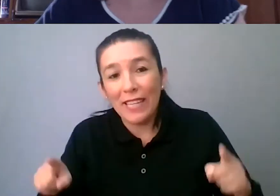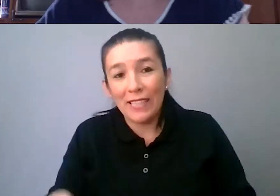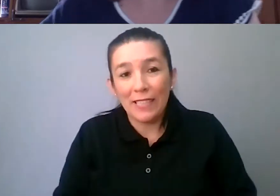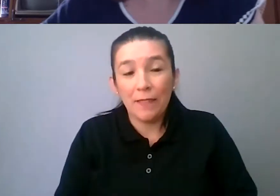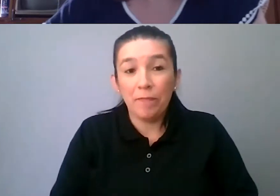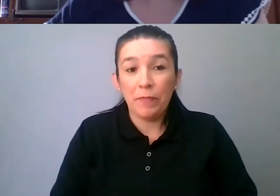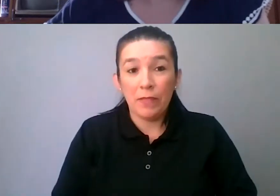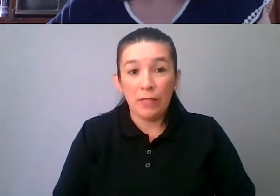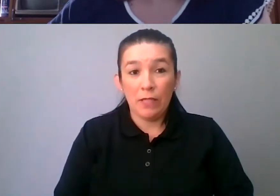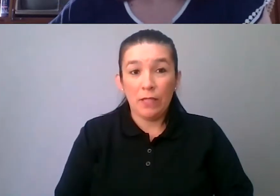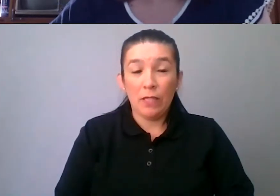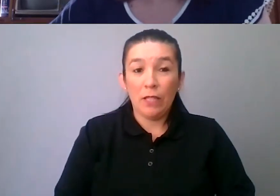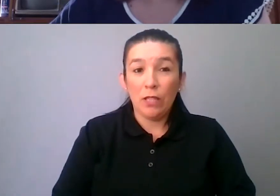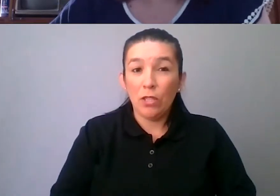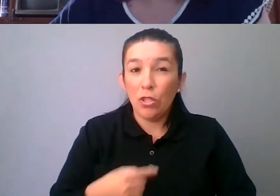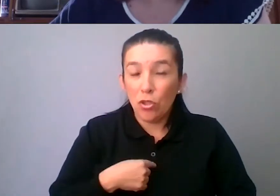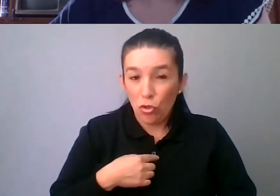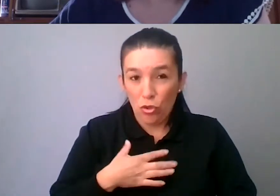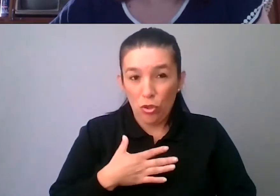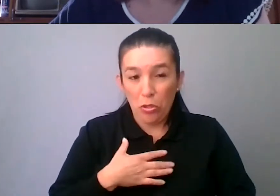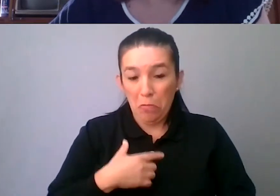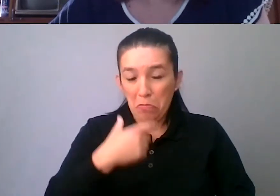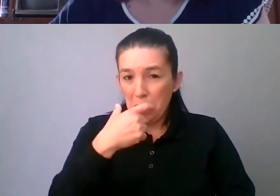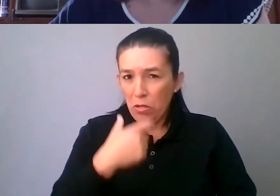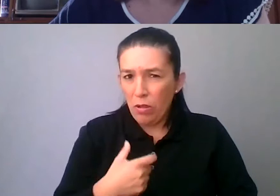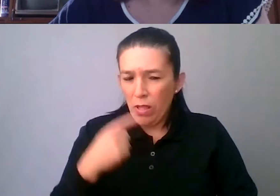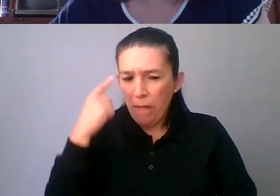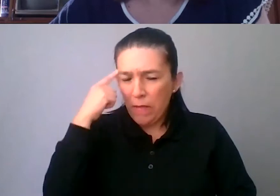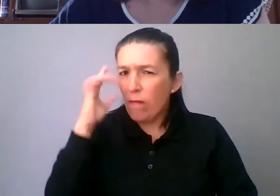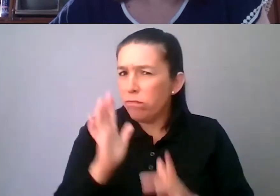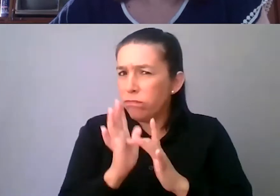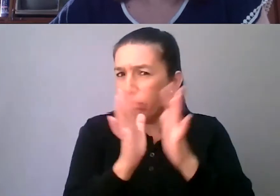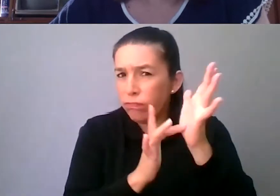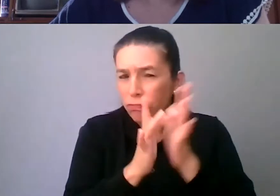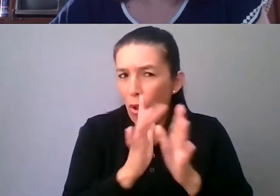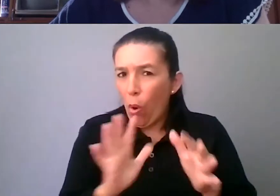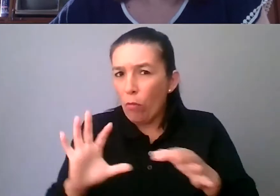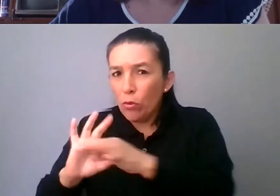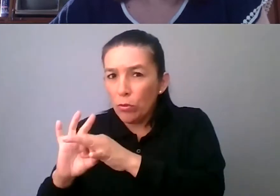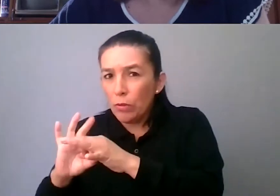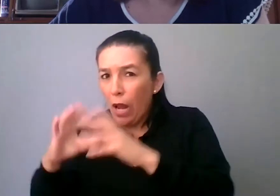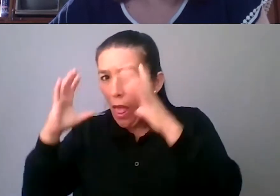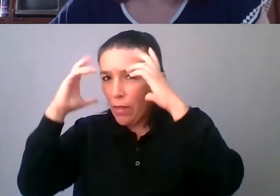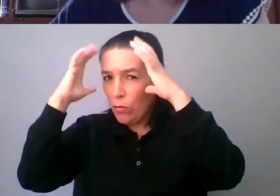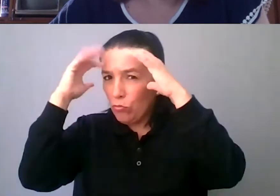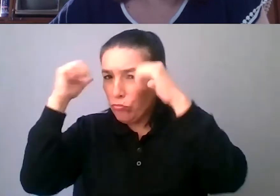si uno hace el link entre una figura de hilos y la neurociencia, lo primero